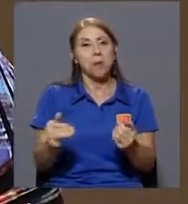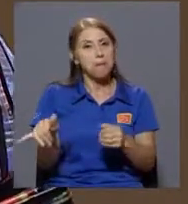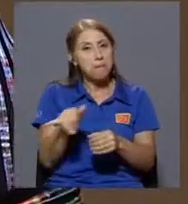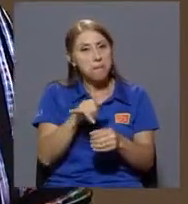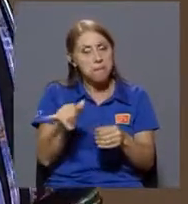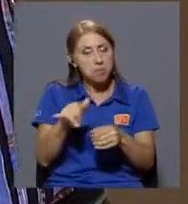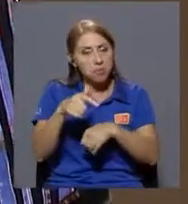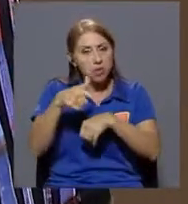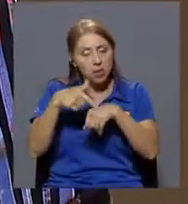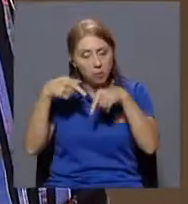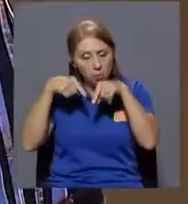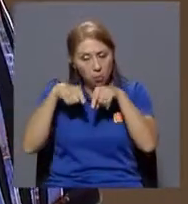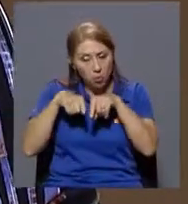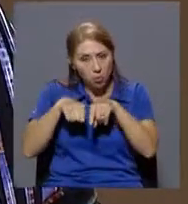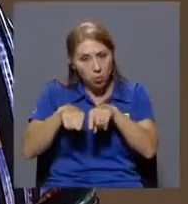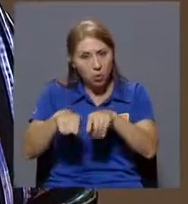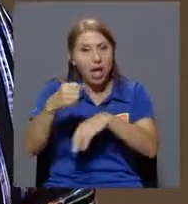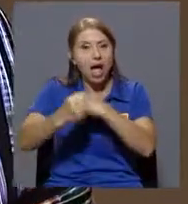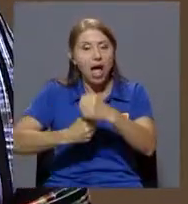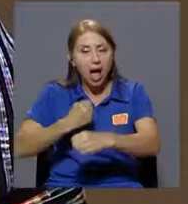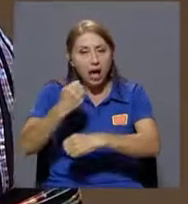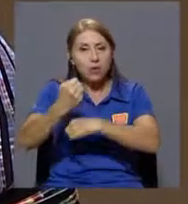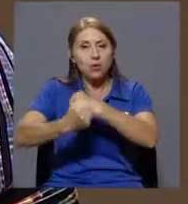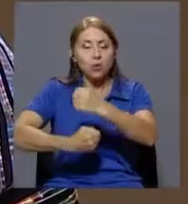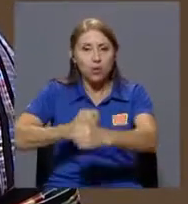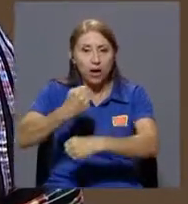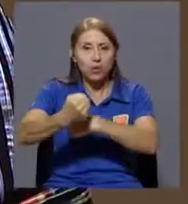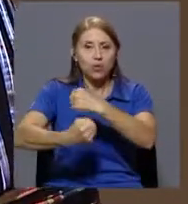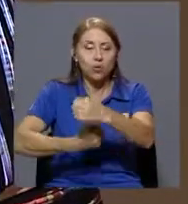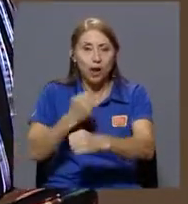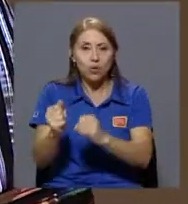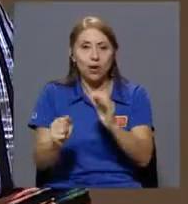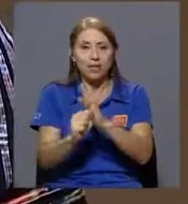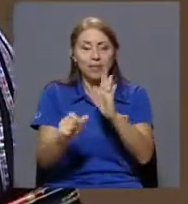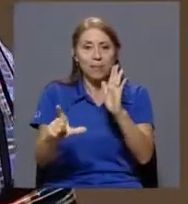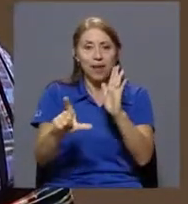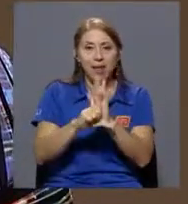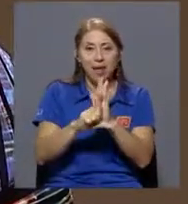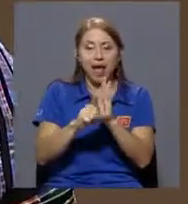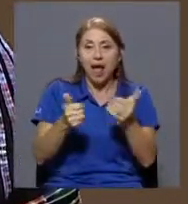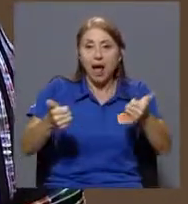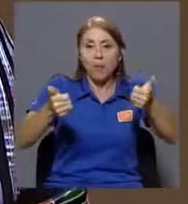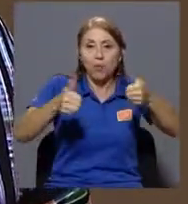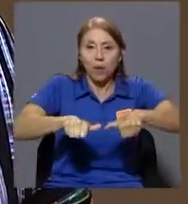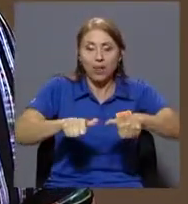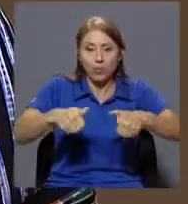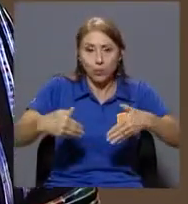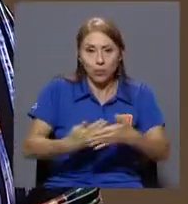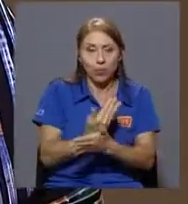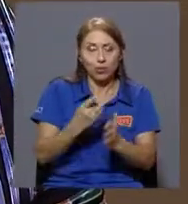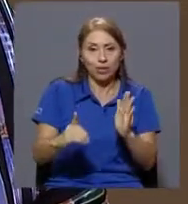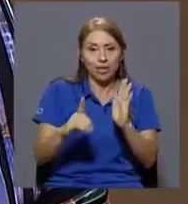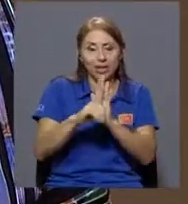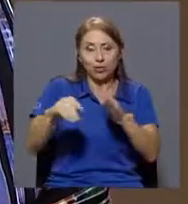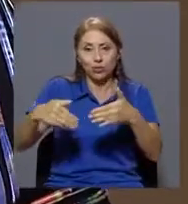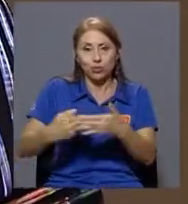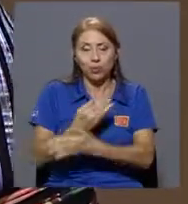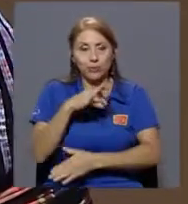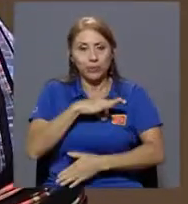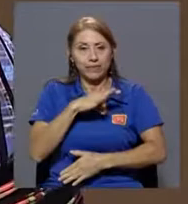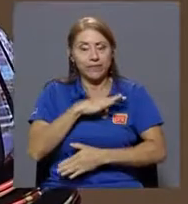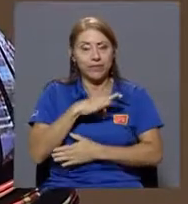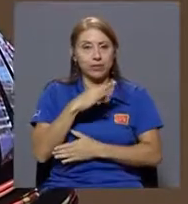año con año aprobando nuevos derechos o beneficios para la población, la cual